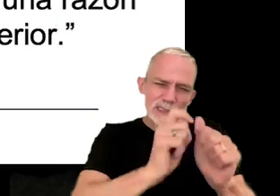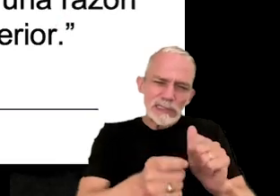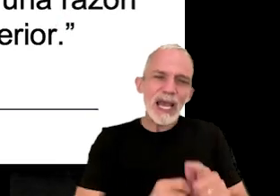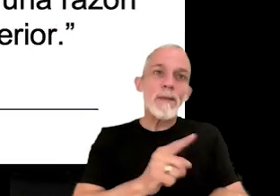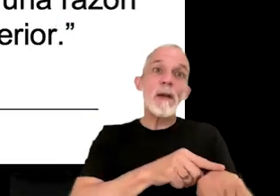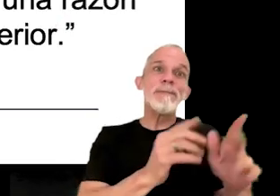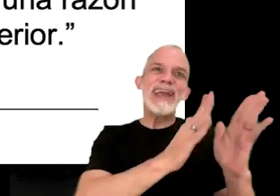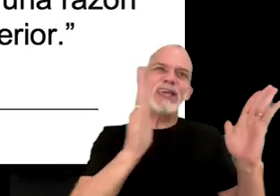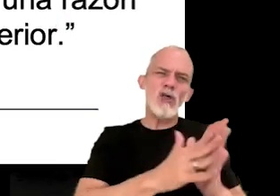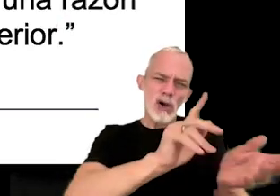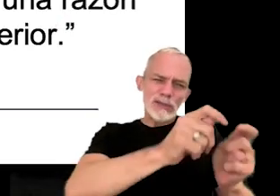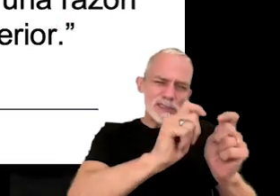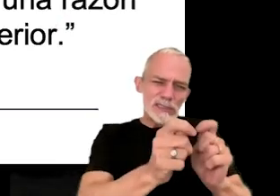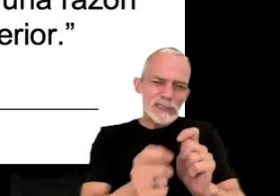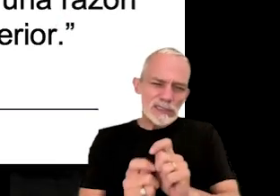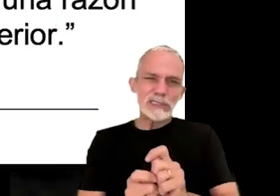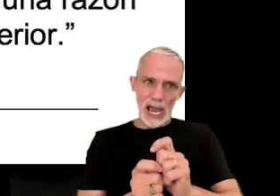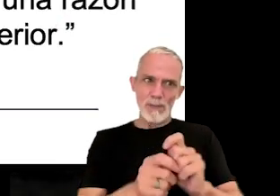periodos. ¿Sí?